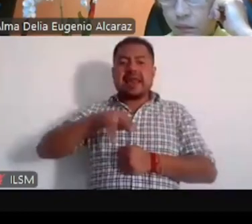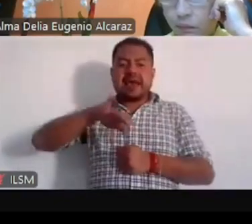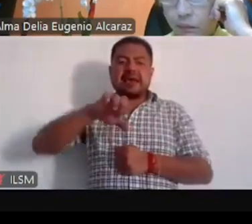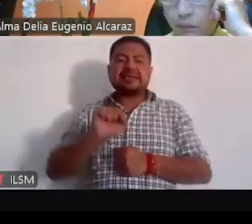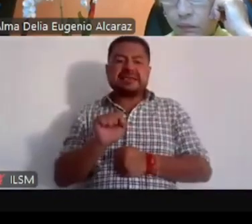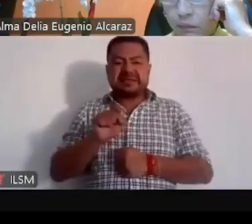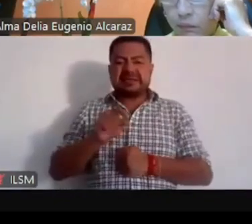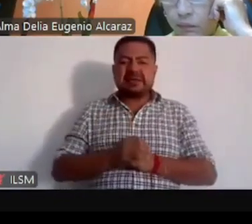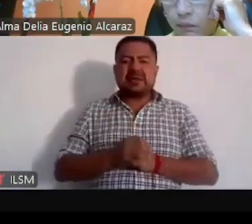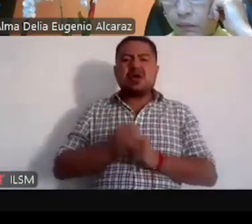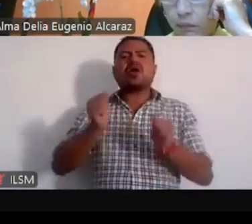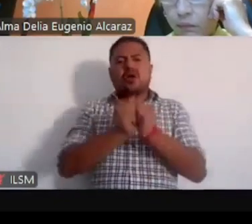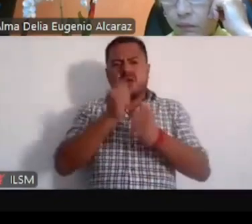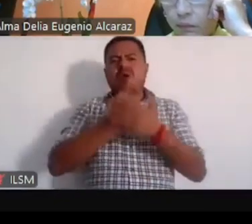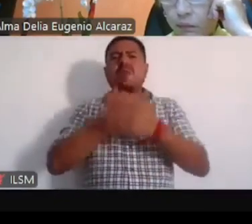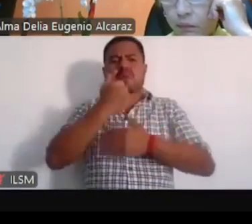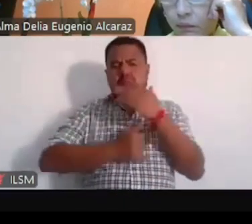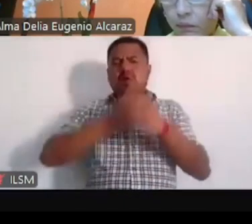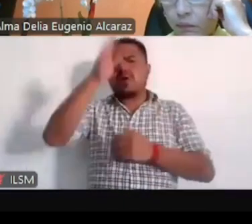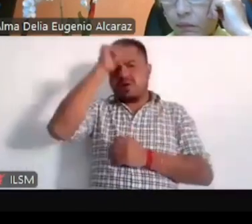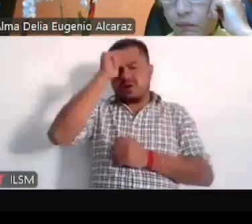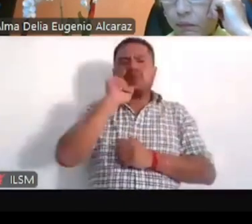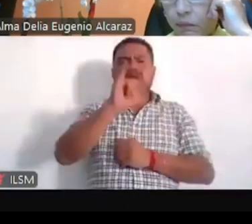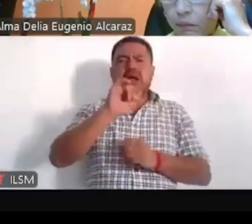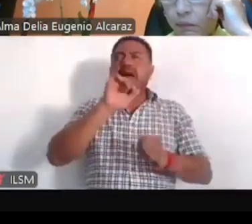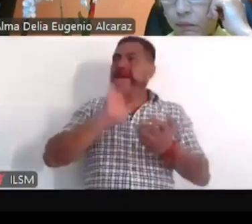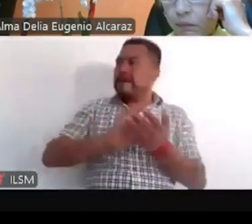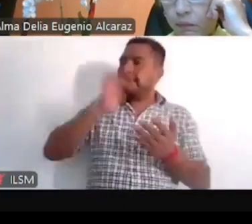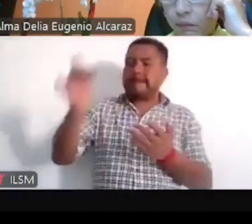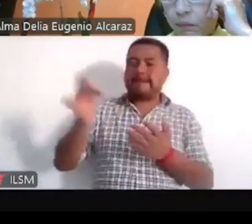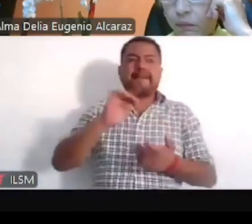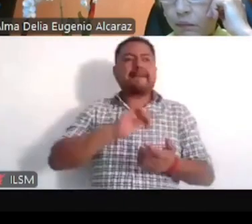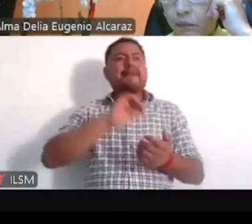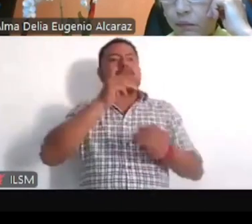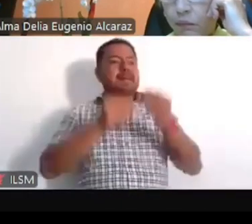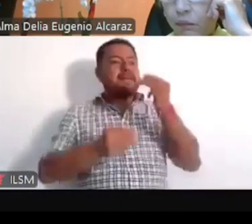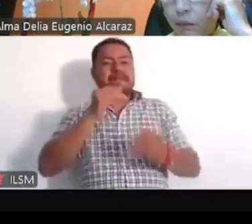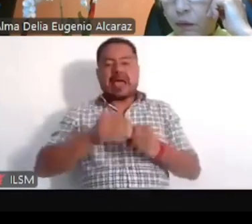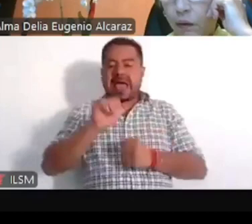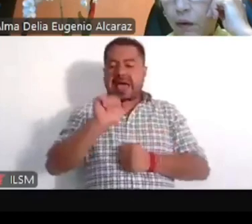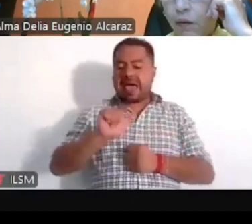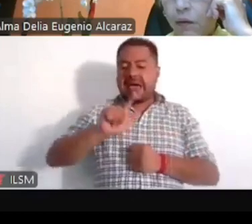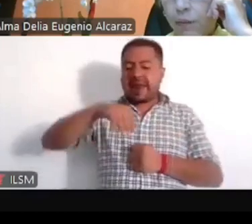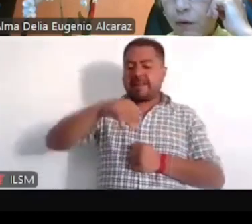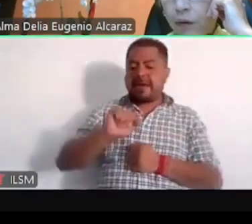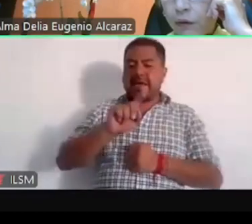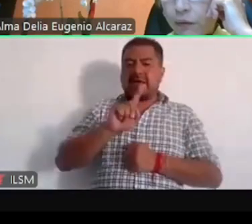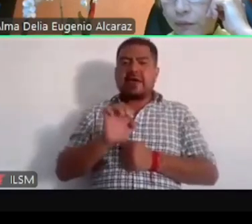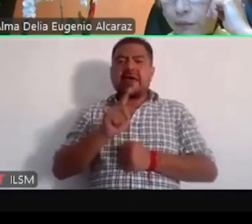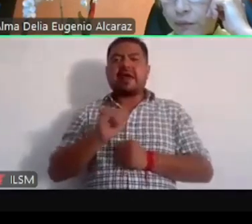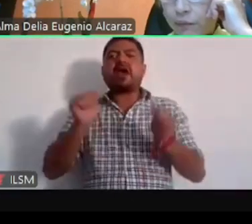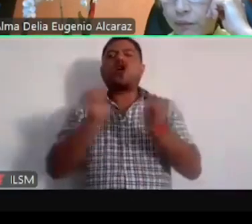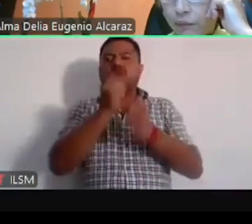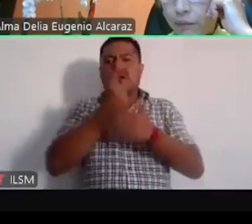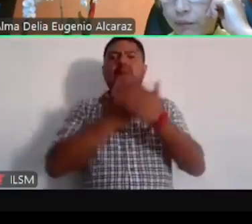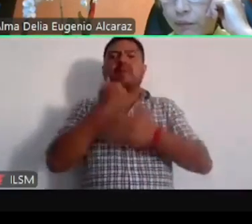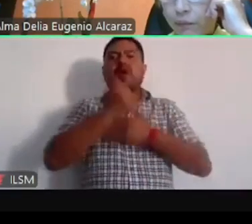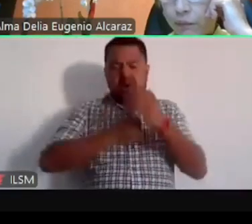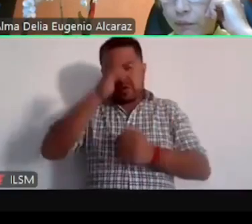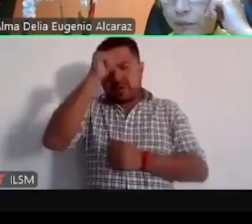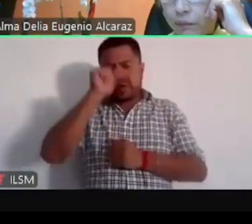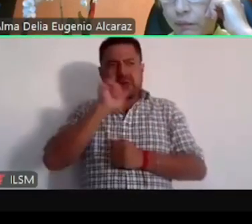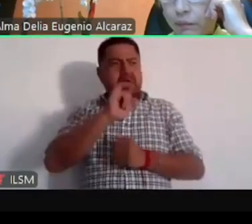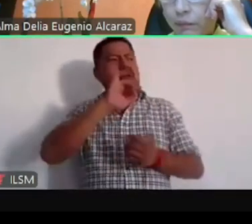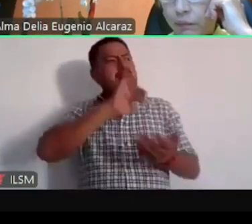Salgado con el proyecto Gracias magistrado magistrada almadel Eugenio alcas con el proyecto